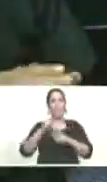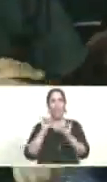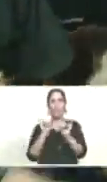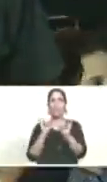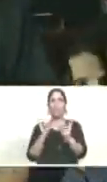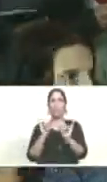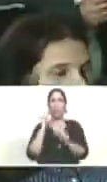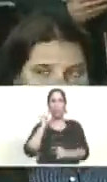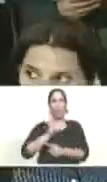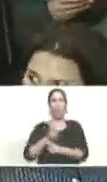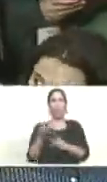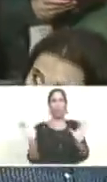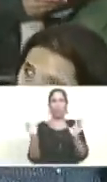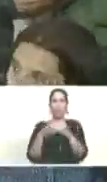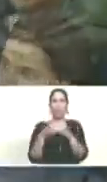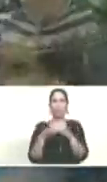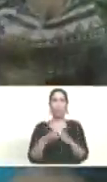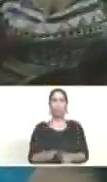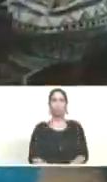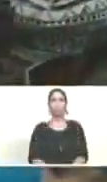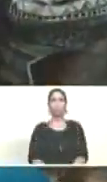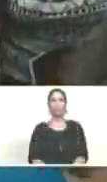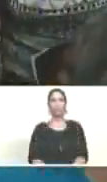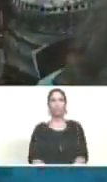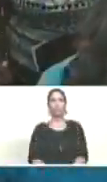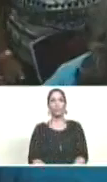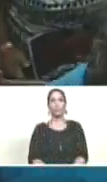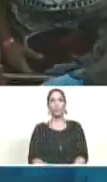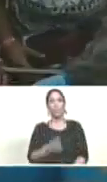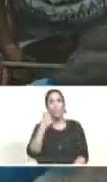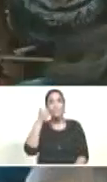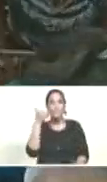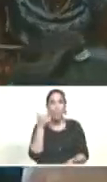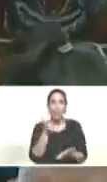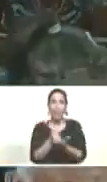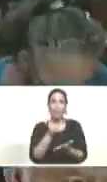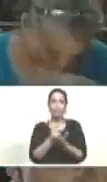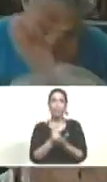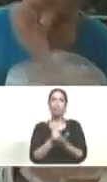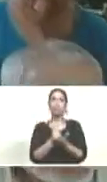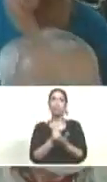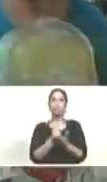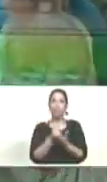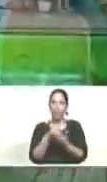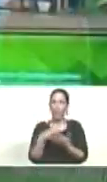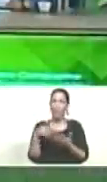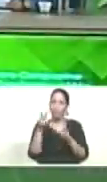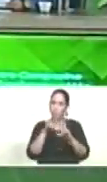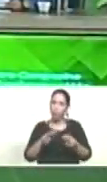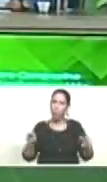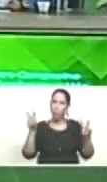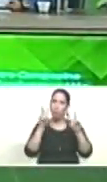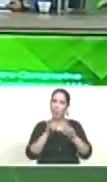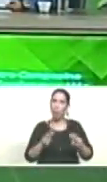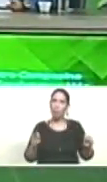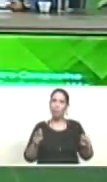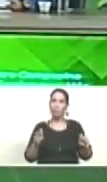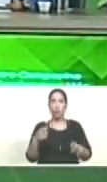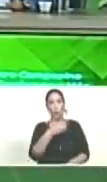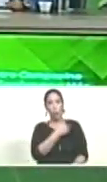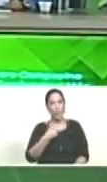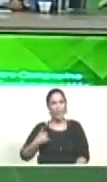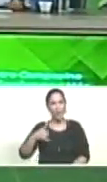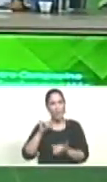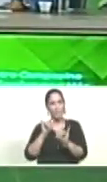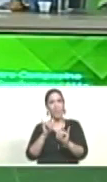mañana mismo tiene que haber la reunión para ver los casos, uno por uno. Yo quiero un informe mañana mismo